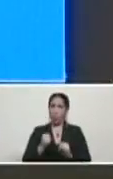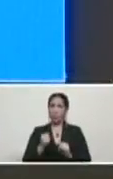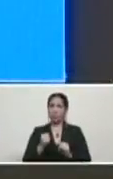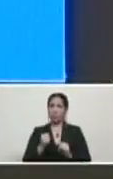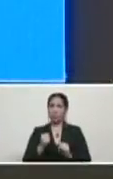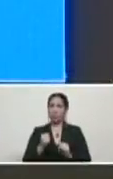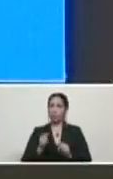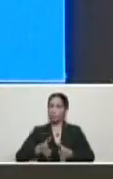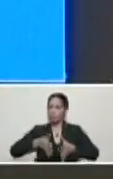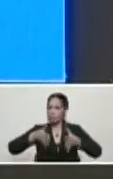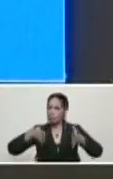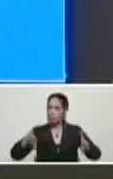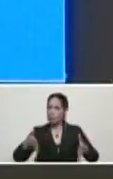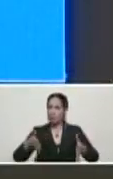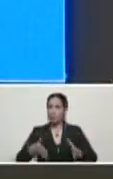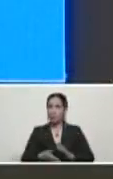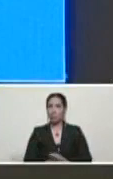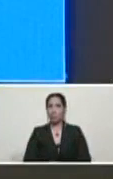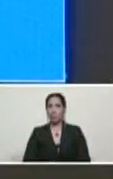intensa.